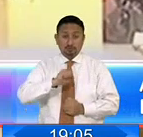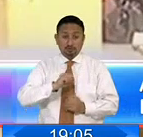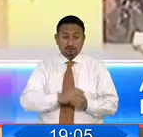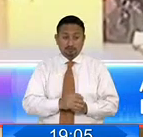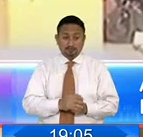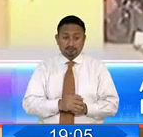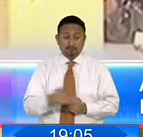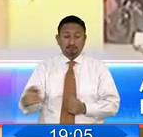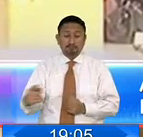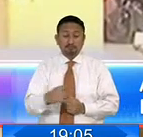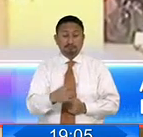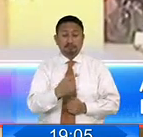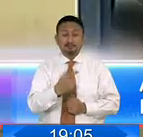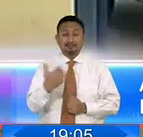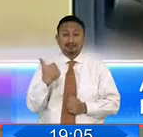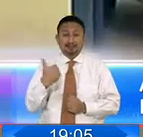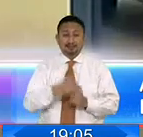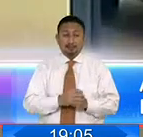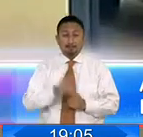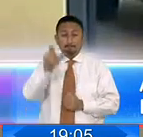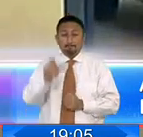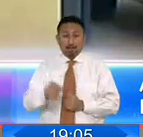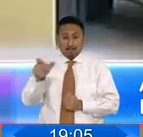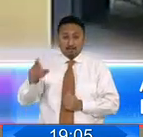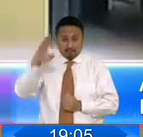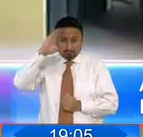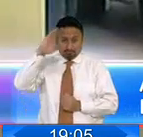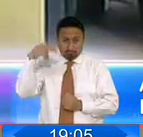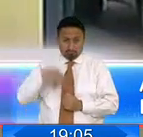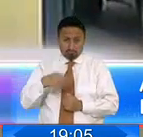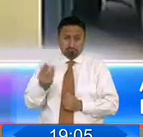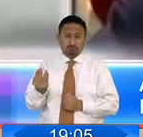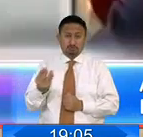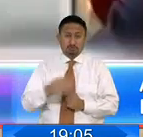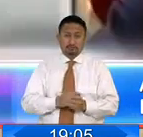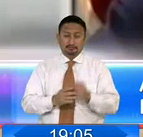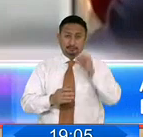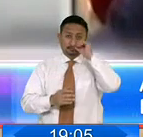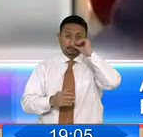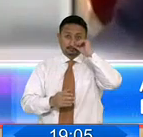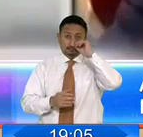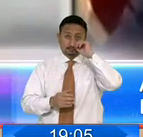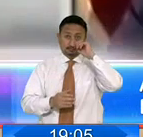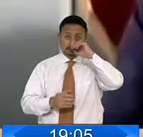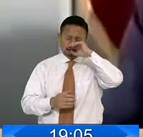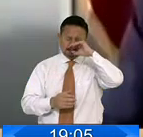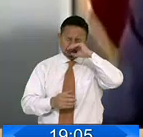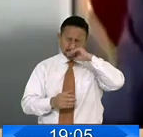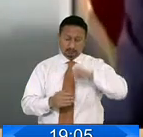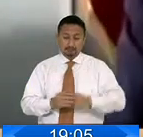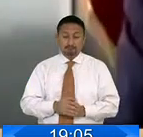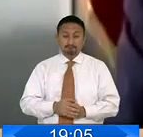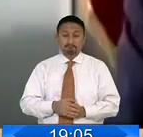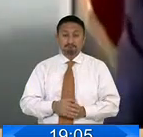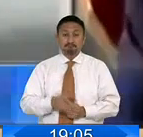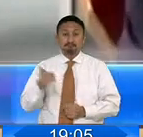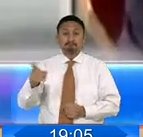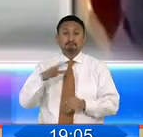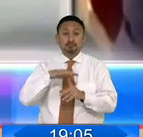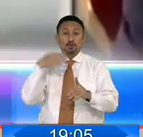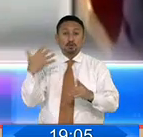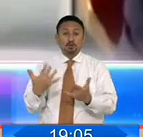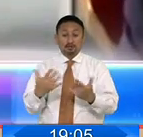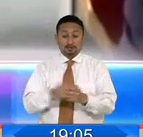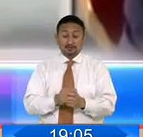otras cosas hace que exista poco personal para el control de las cárceles situación en la penitenciaría del litoral es